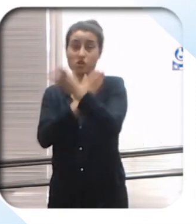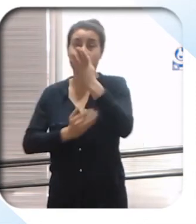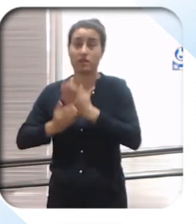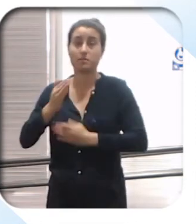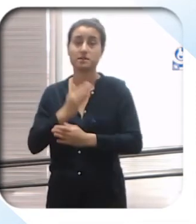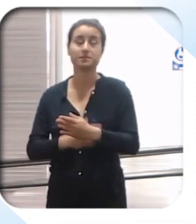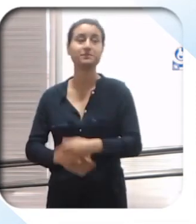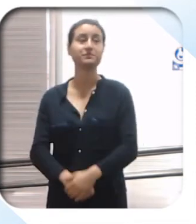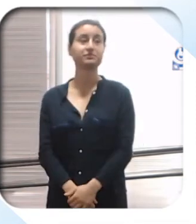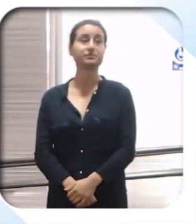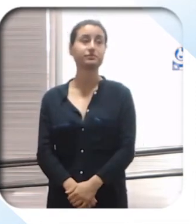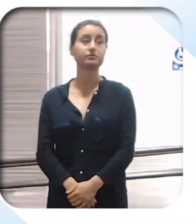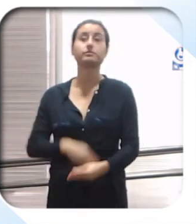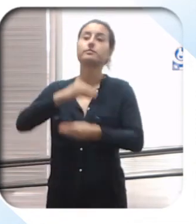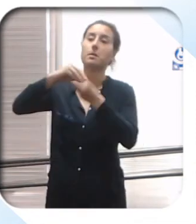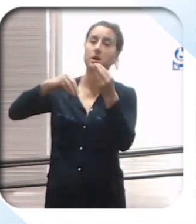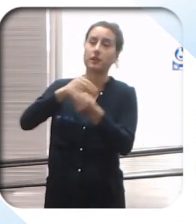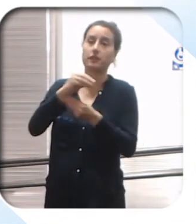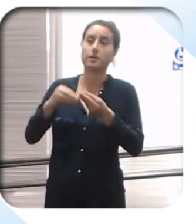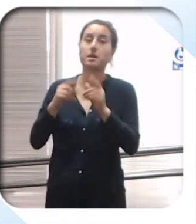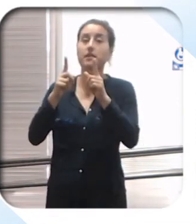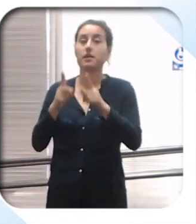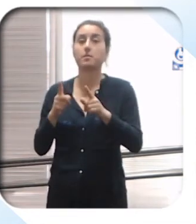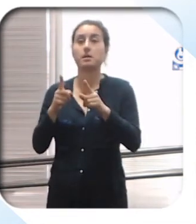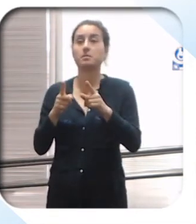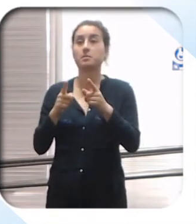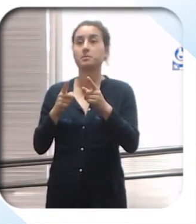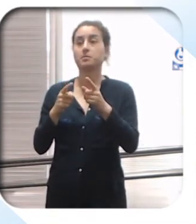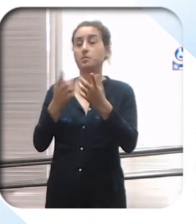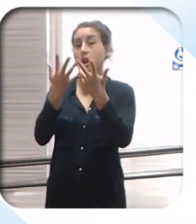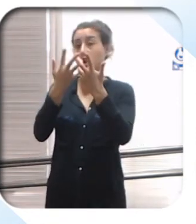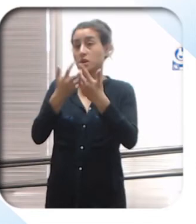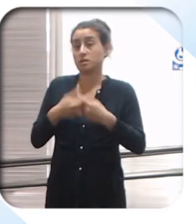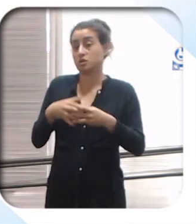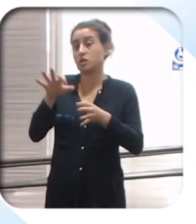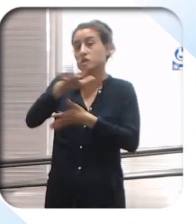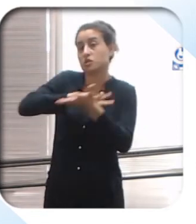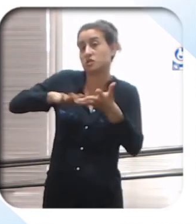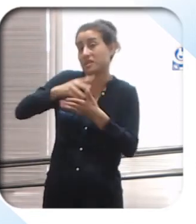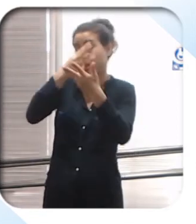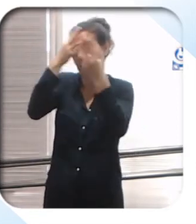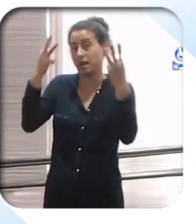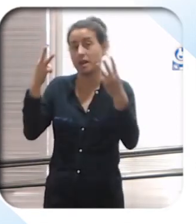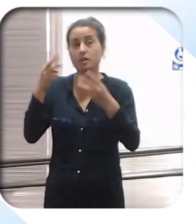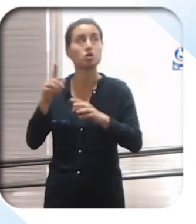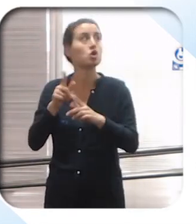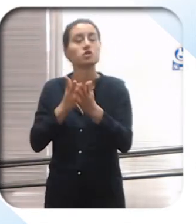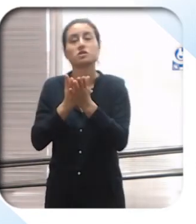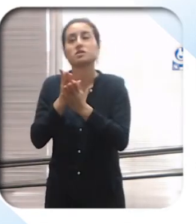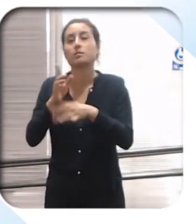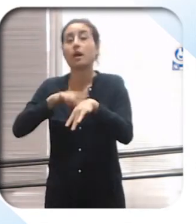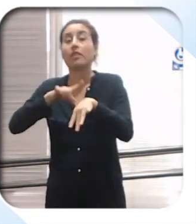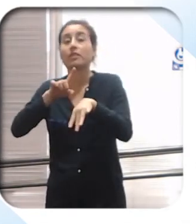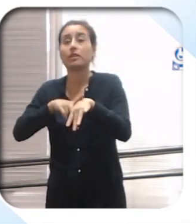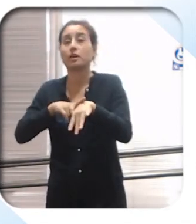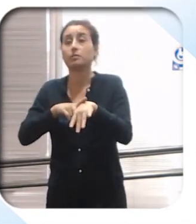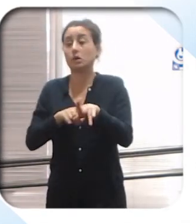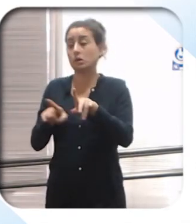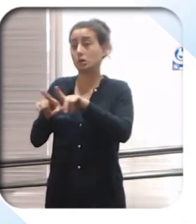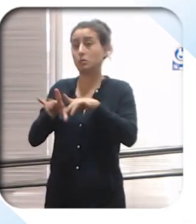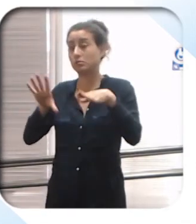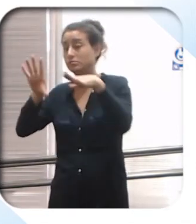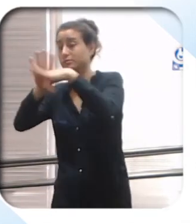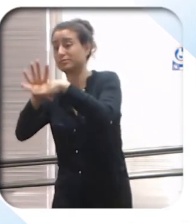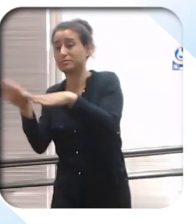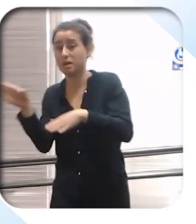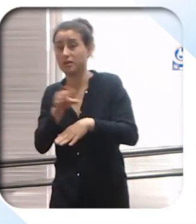discapacidad, para la familia y para las organizaciones o para la sociedad en general. No siempre los tiempos justamente son iguales